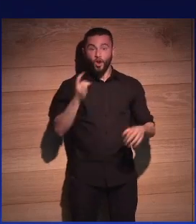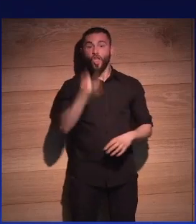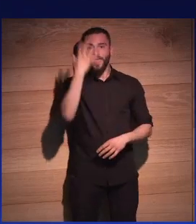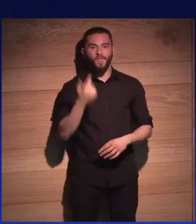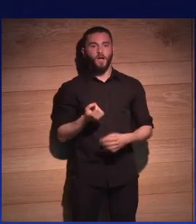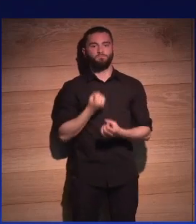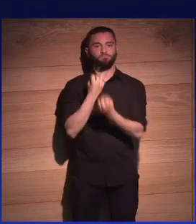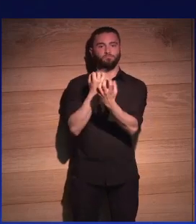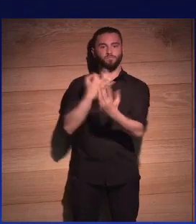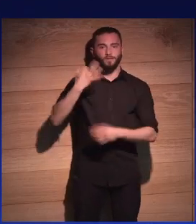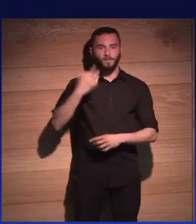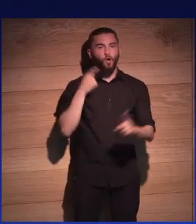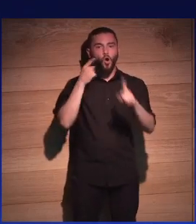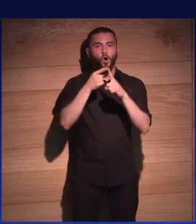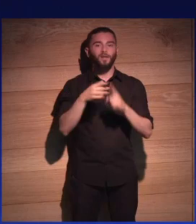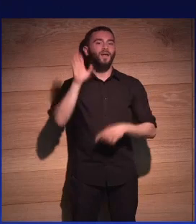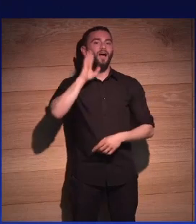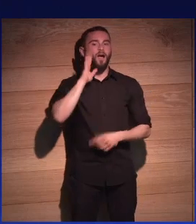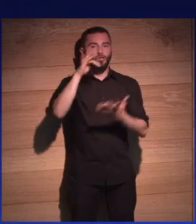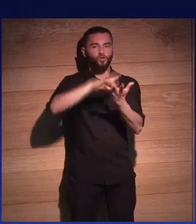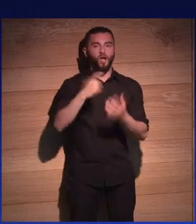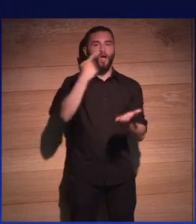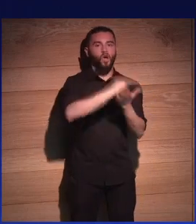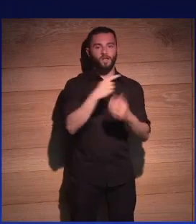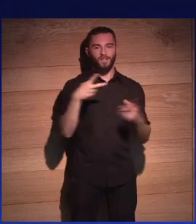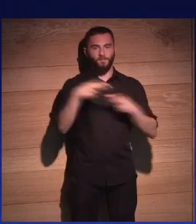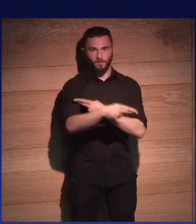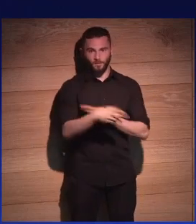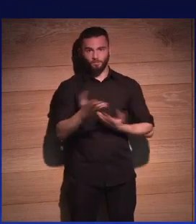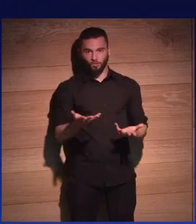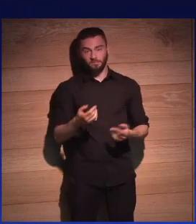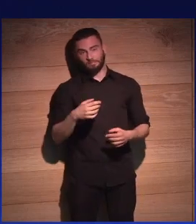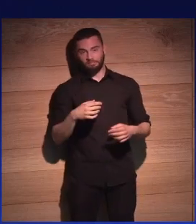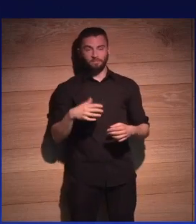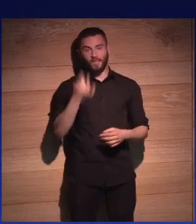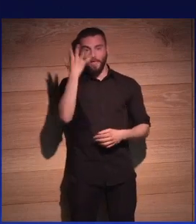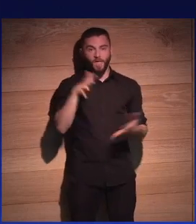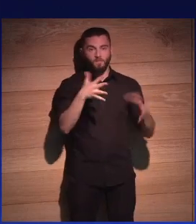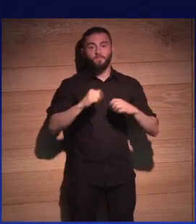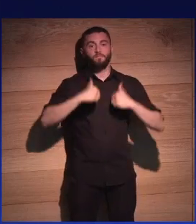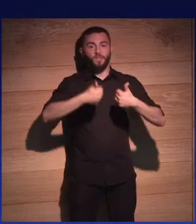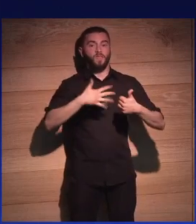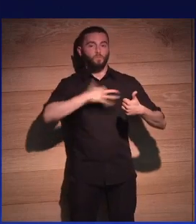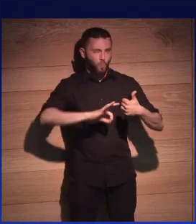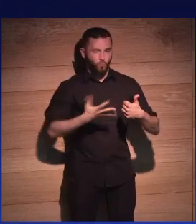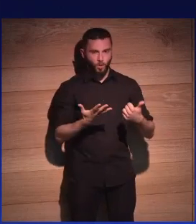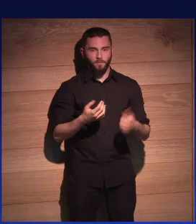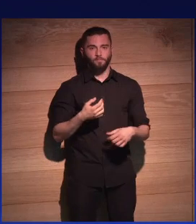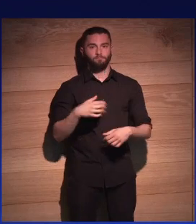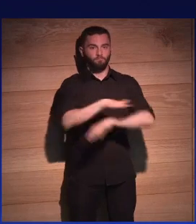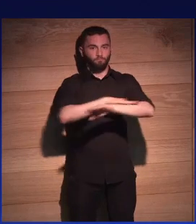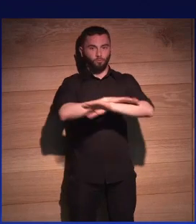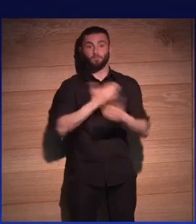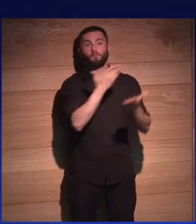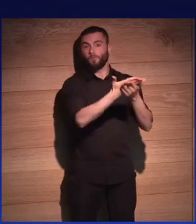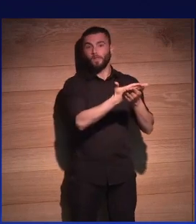que realmente pues, esto no vuelva a pasar, ¿no? Entonces, ahí os pongo una idea de por dónde empezar, ¿no? De qué podéis pedir a vuestros gobernantes,